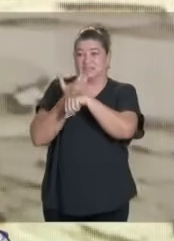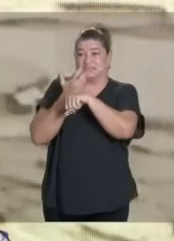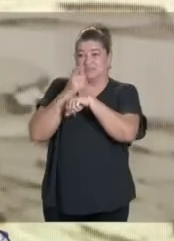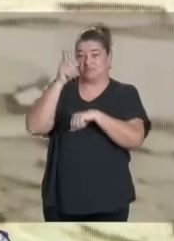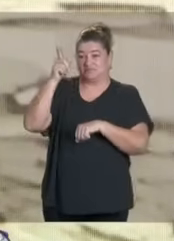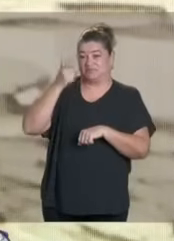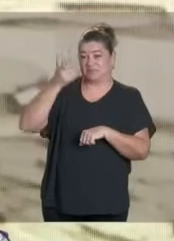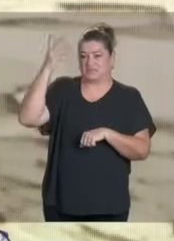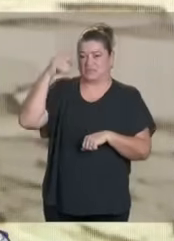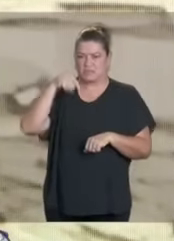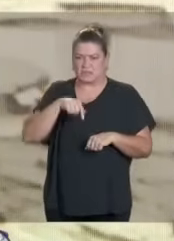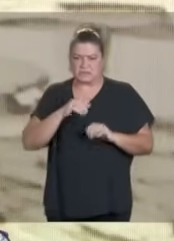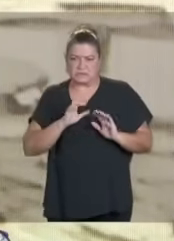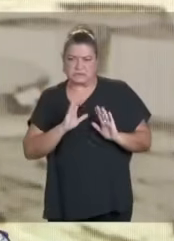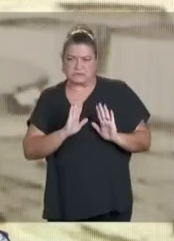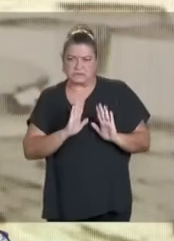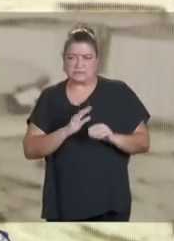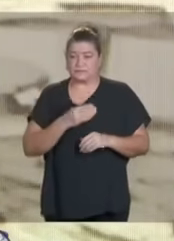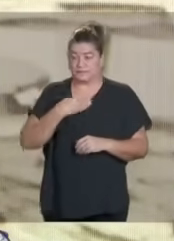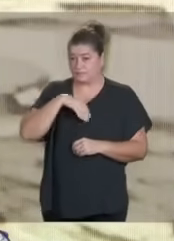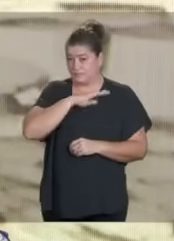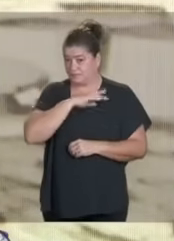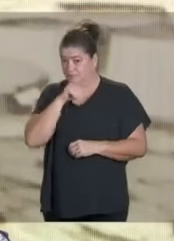quedaron 2 segundos de la bolsa de tiempo.